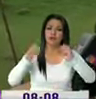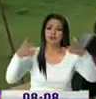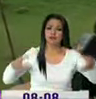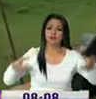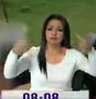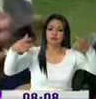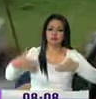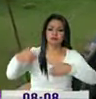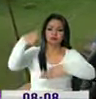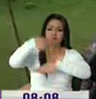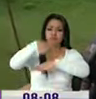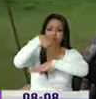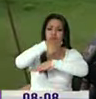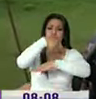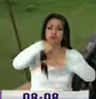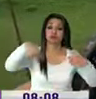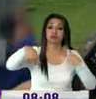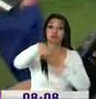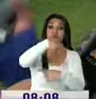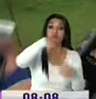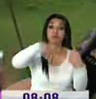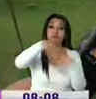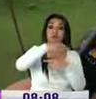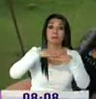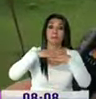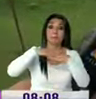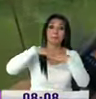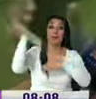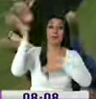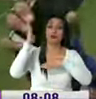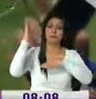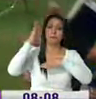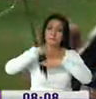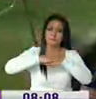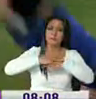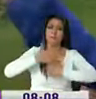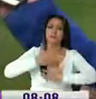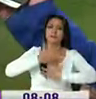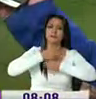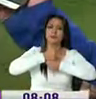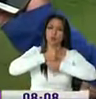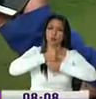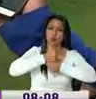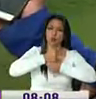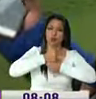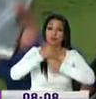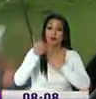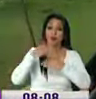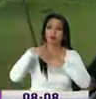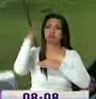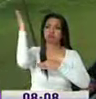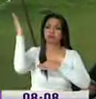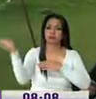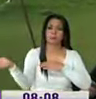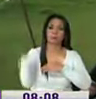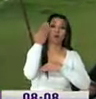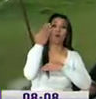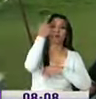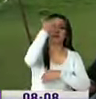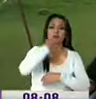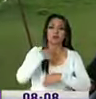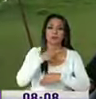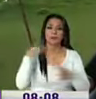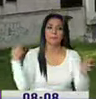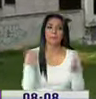de tal manera que cuando se dan estas ráfagas de viento no salgan volando los techos. Lo que hacen es convertirse en proyectiles que pueden impactar en personas o